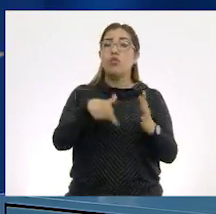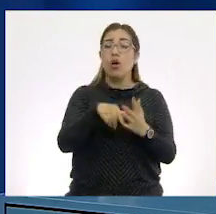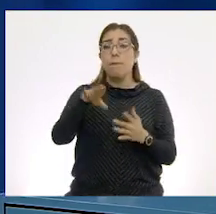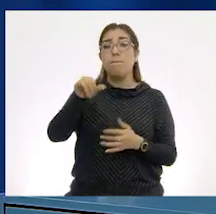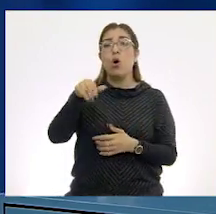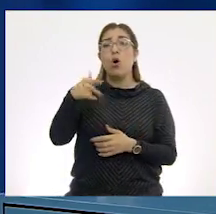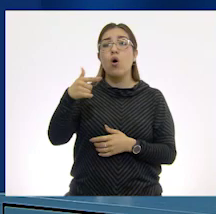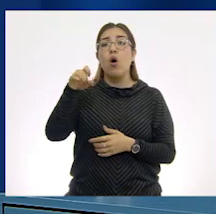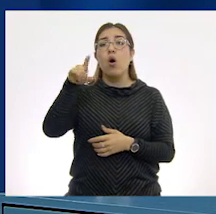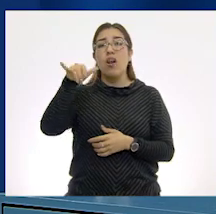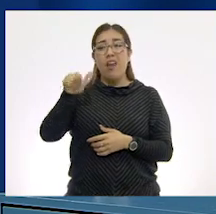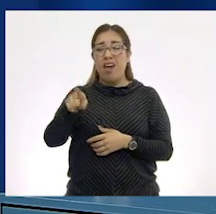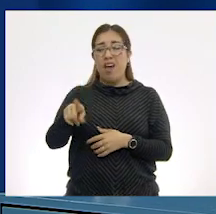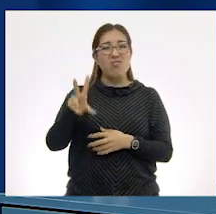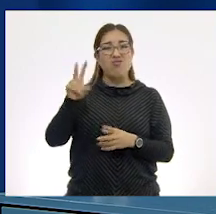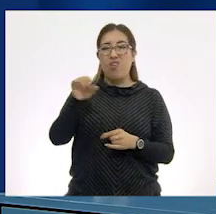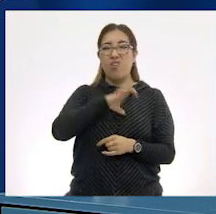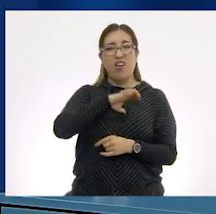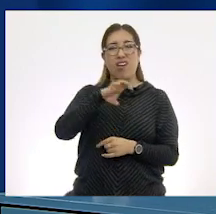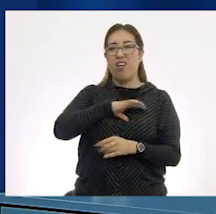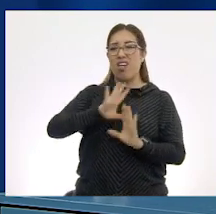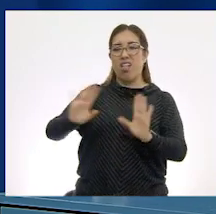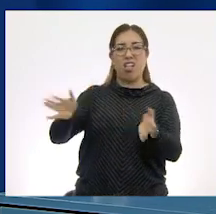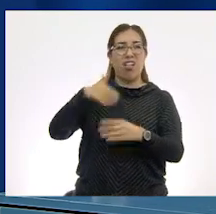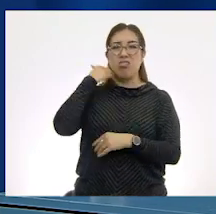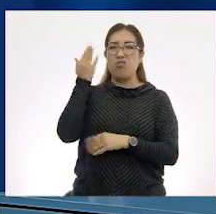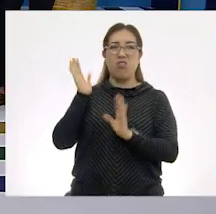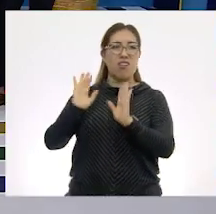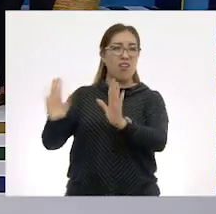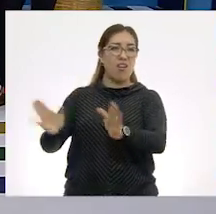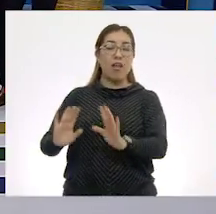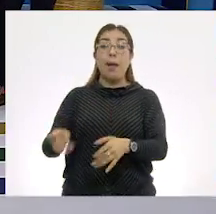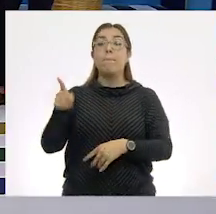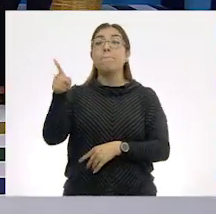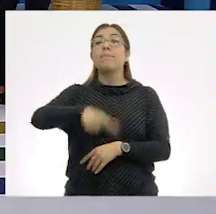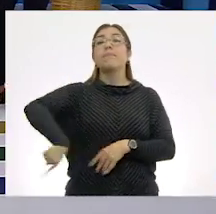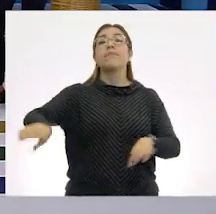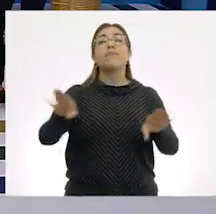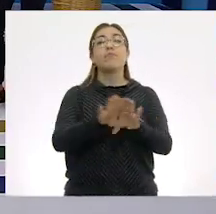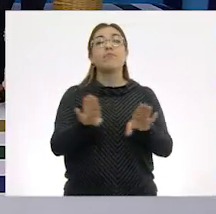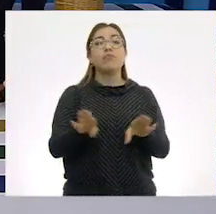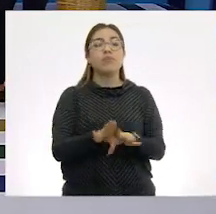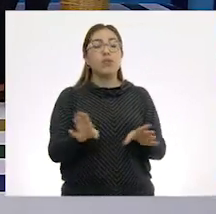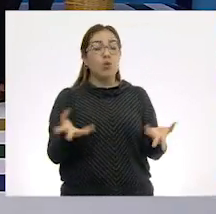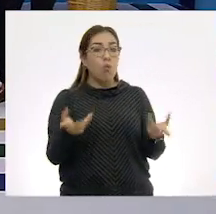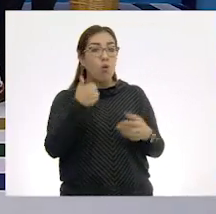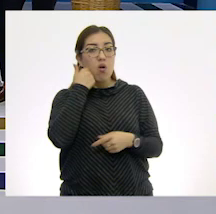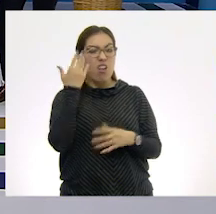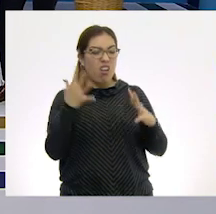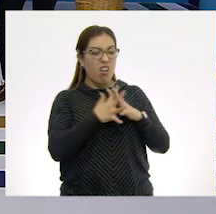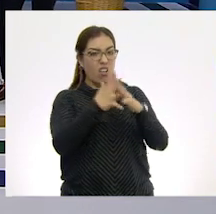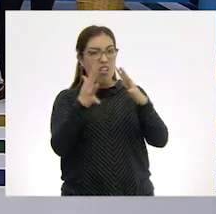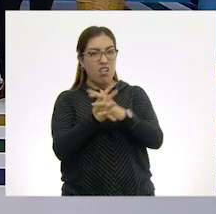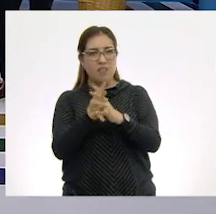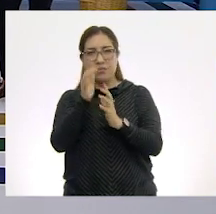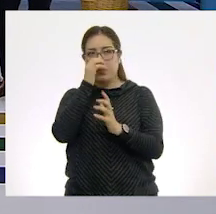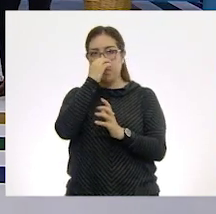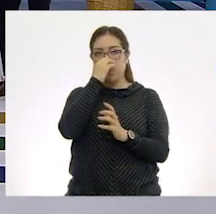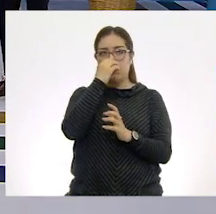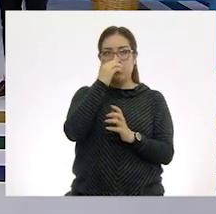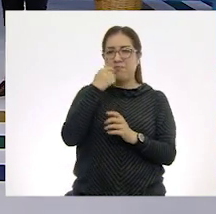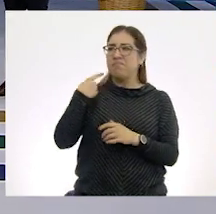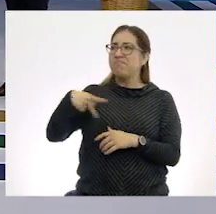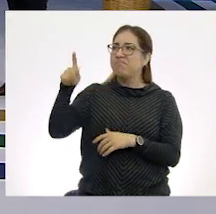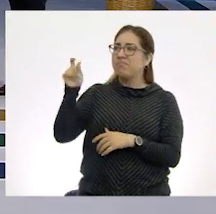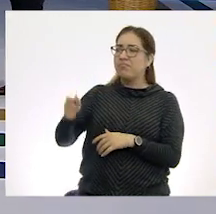nómada, saqueaban todos los días los territorios ya conquistados por el emperador. ¿A qué se refiere con que